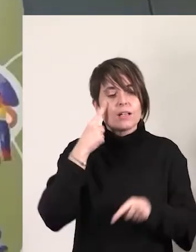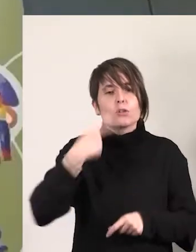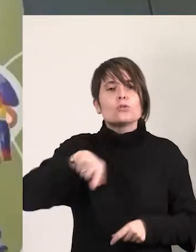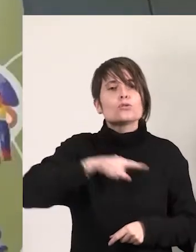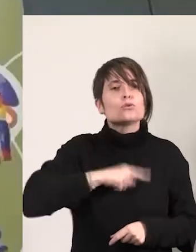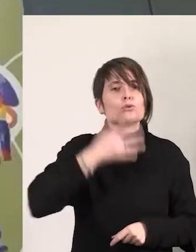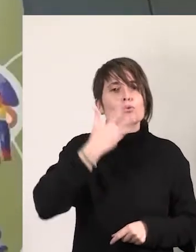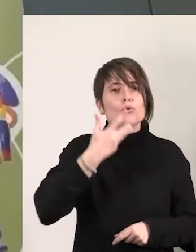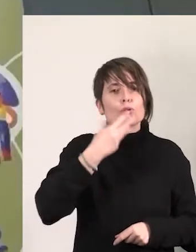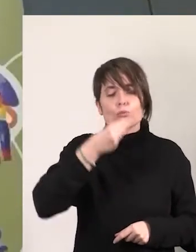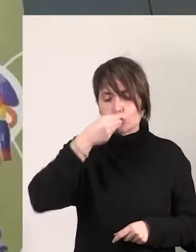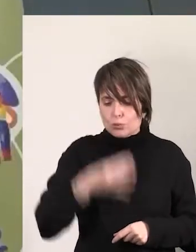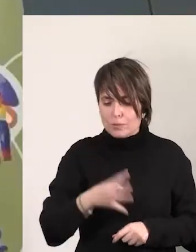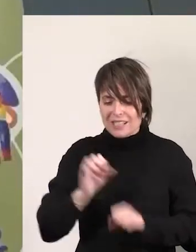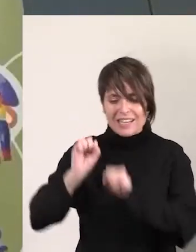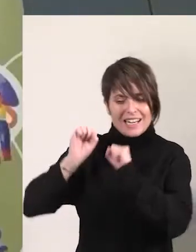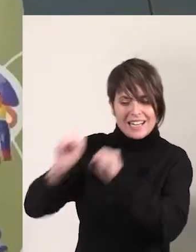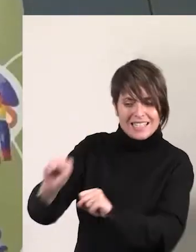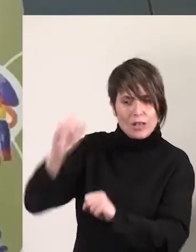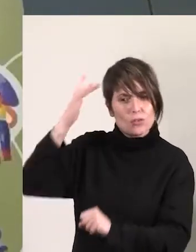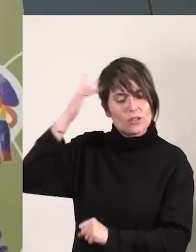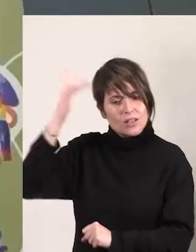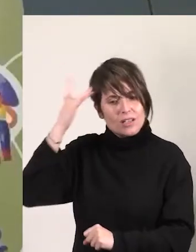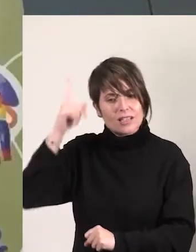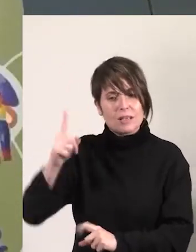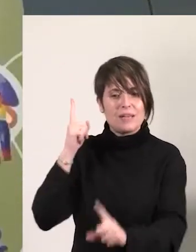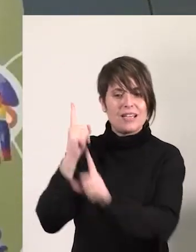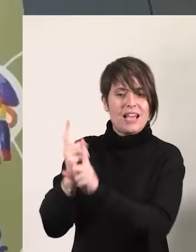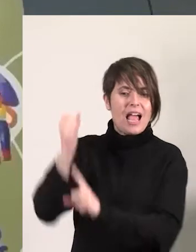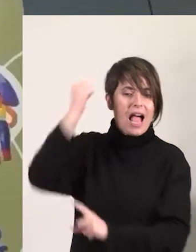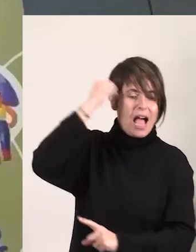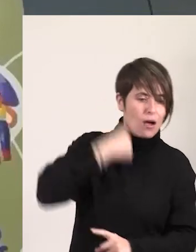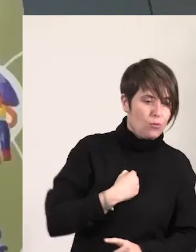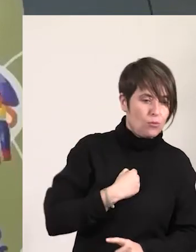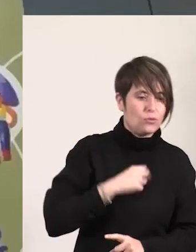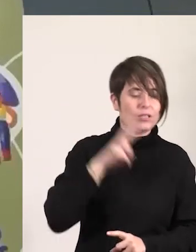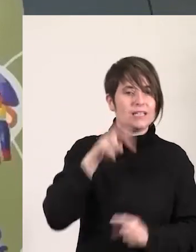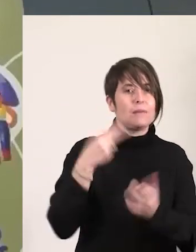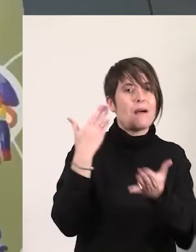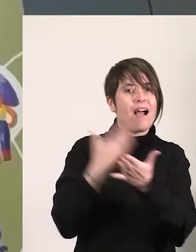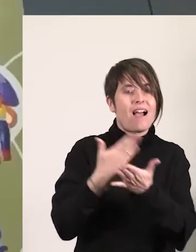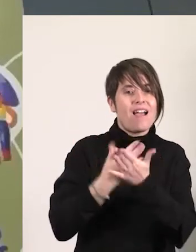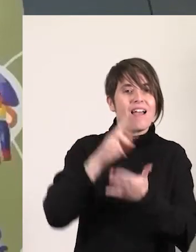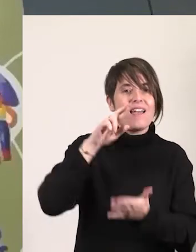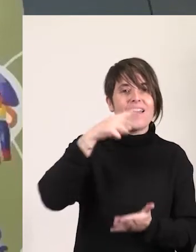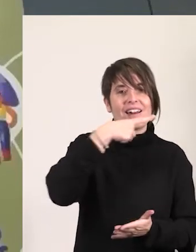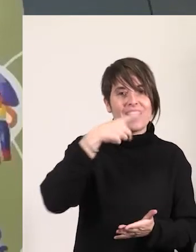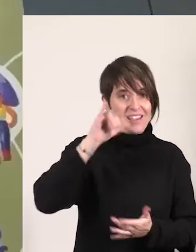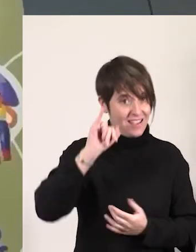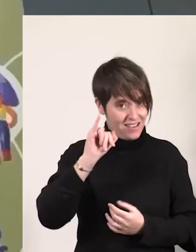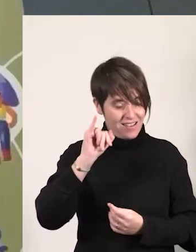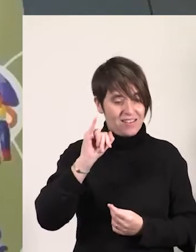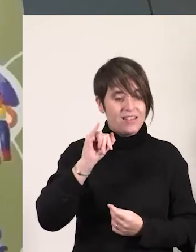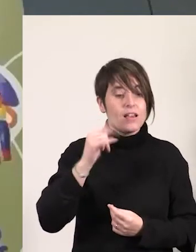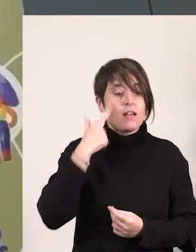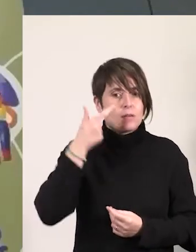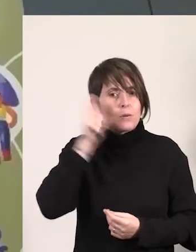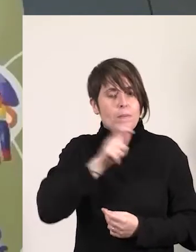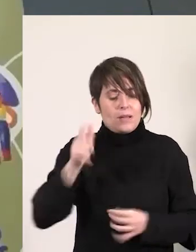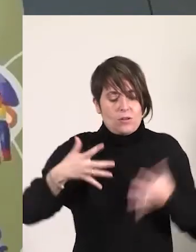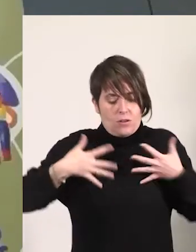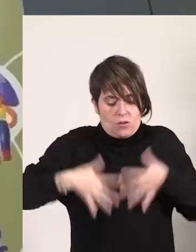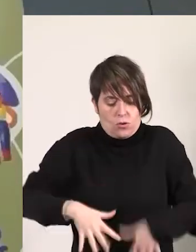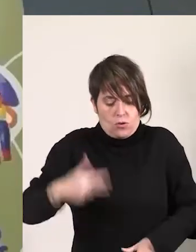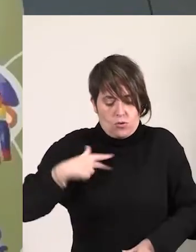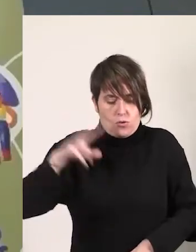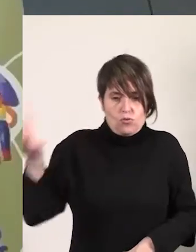Siguiente para plantearte. Dice así, aquí conocemos también muy bien rechazos ideológicos y acusaciones de abuso con las rentas de garantía de ingresos.